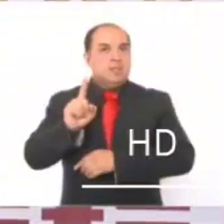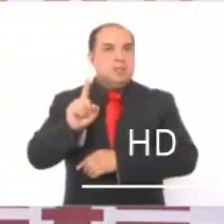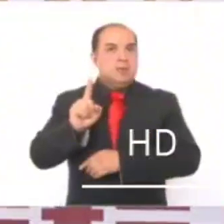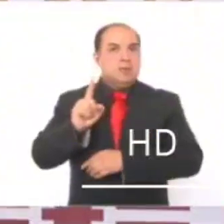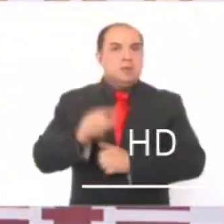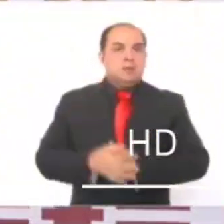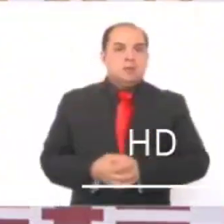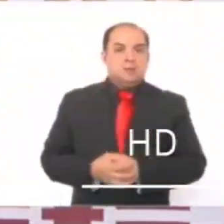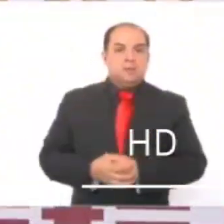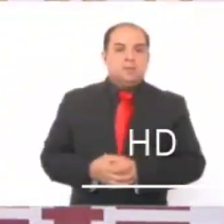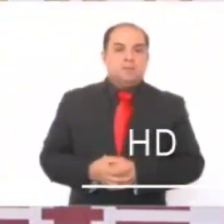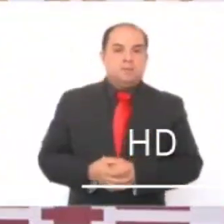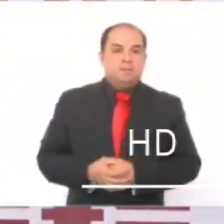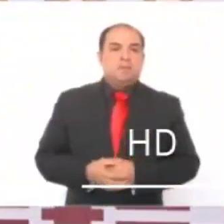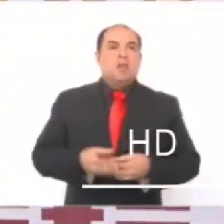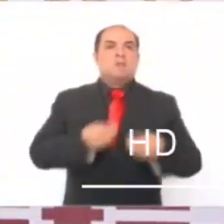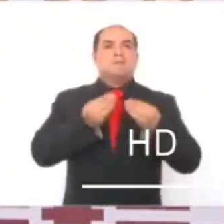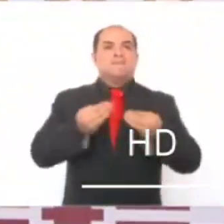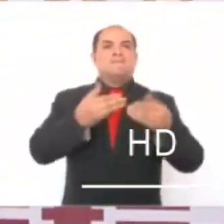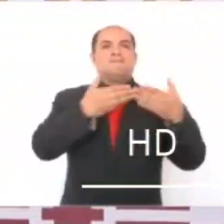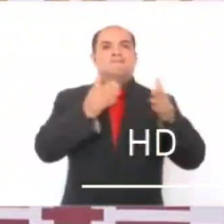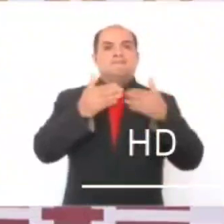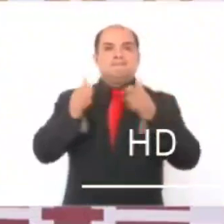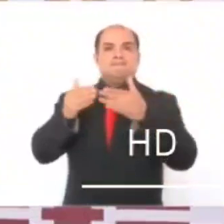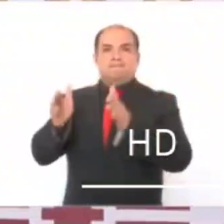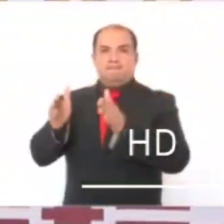muchas se abrieron.